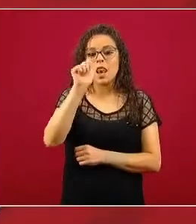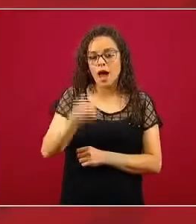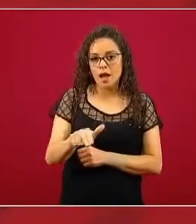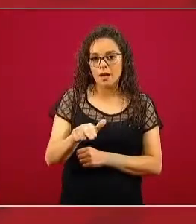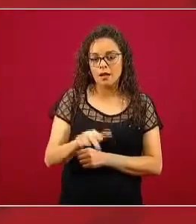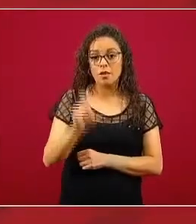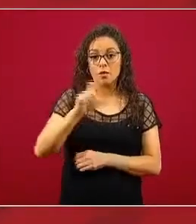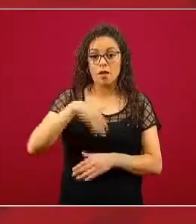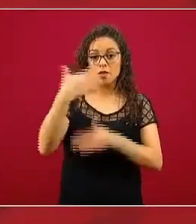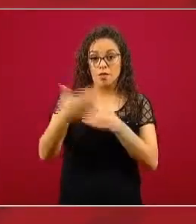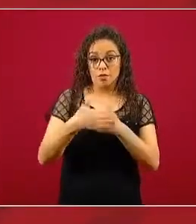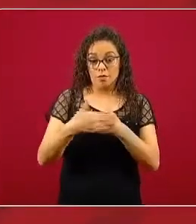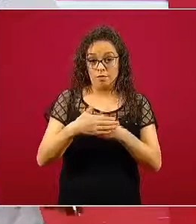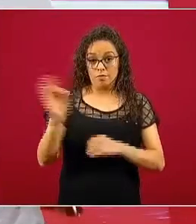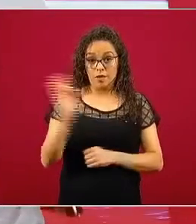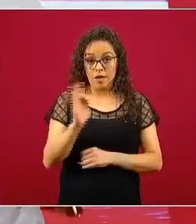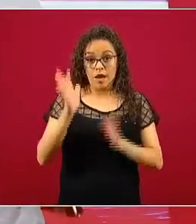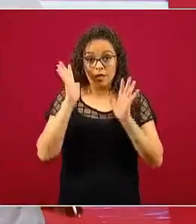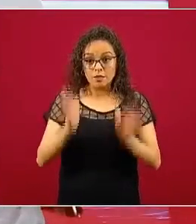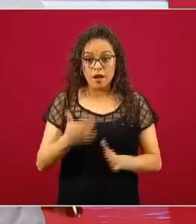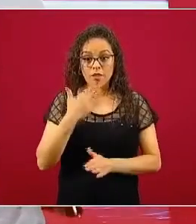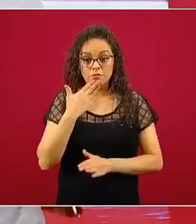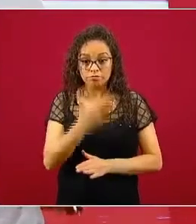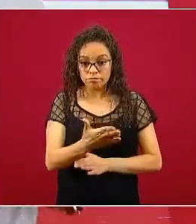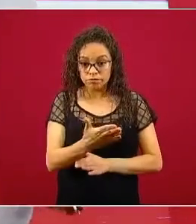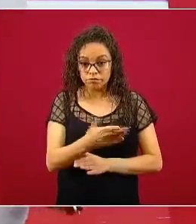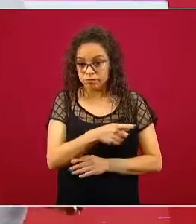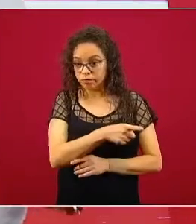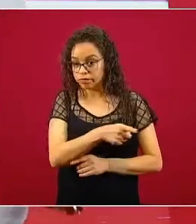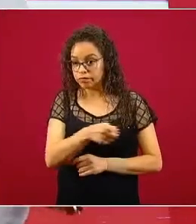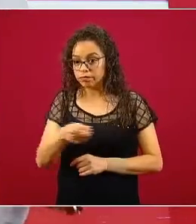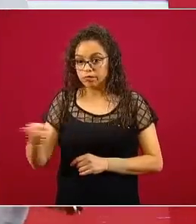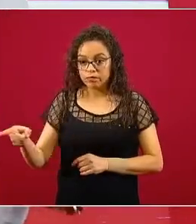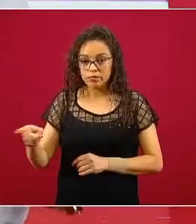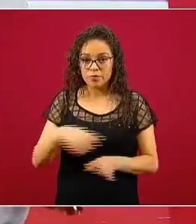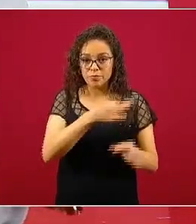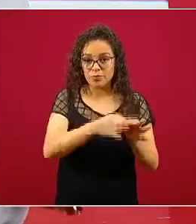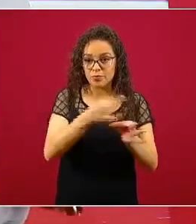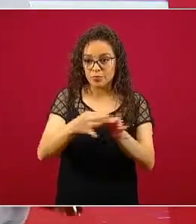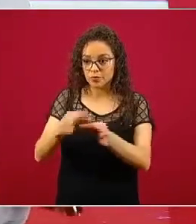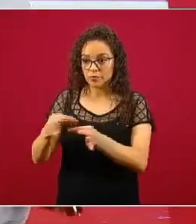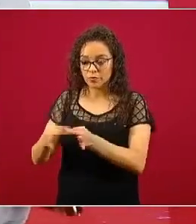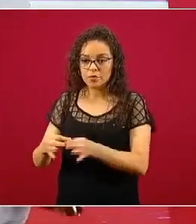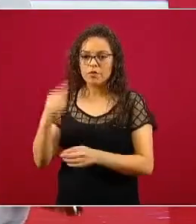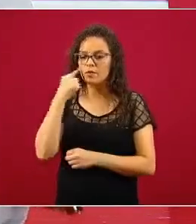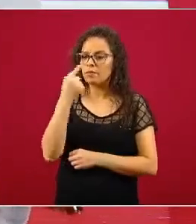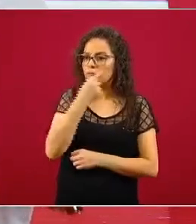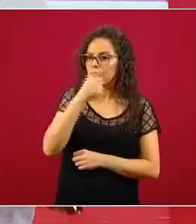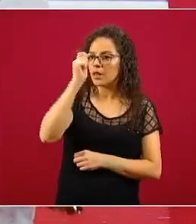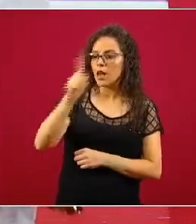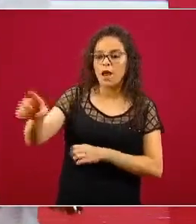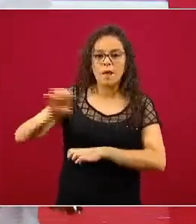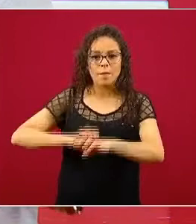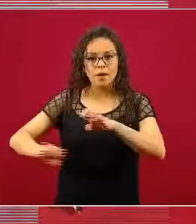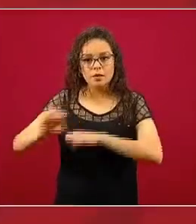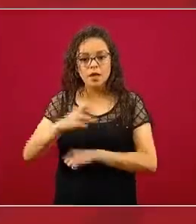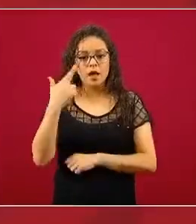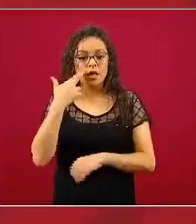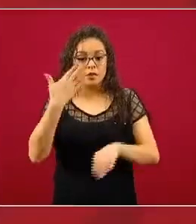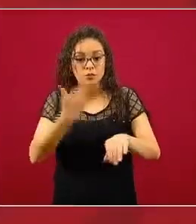se encuentre la mejor combinación para que desde el punto de vista de los empresarios responsables de esto les